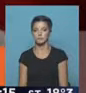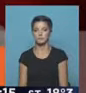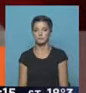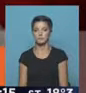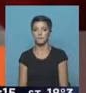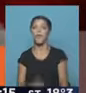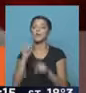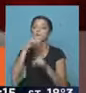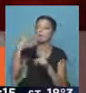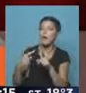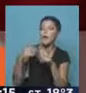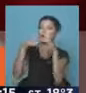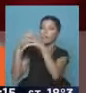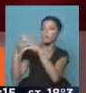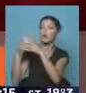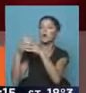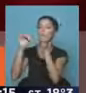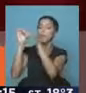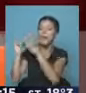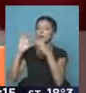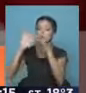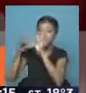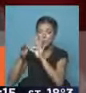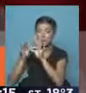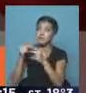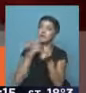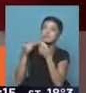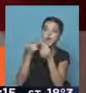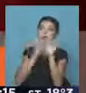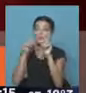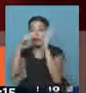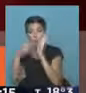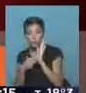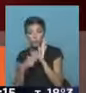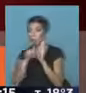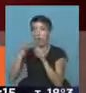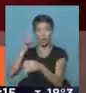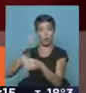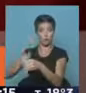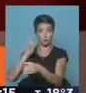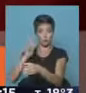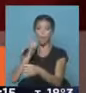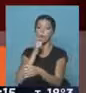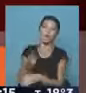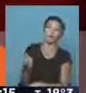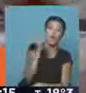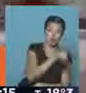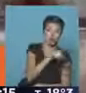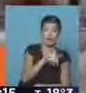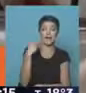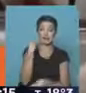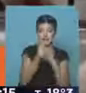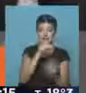Unión Europea sin salirse, por lo menos sin salirse en principio, que es lo que propone Marine Le Pen.